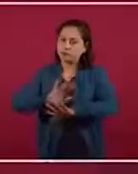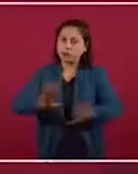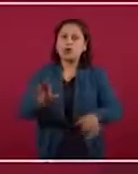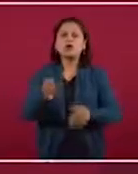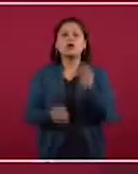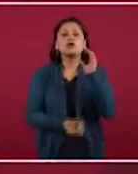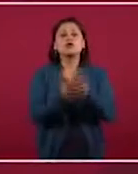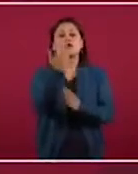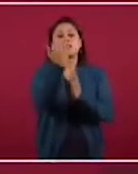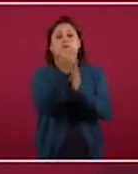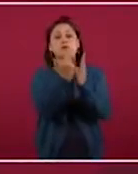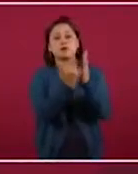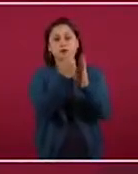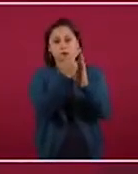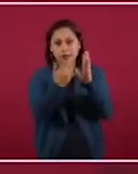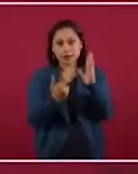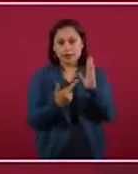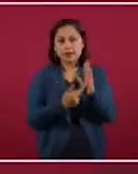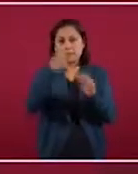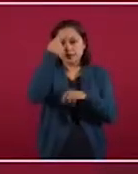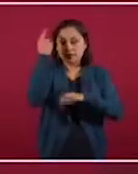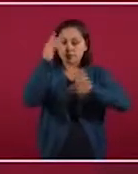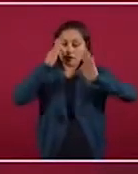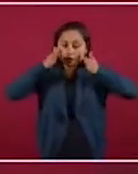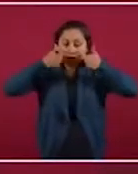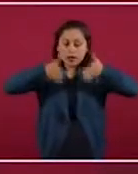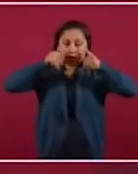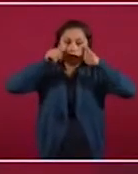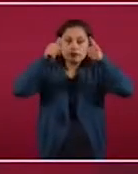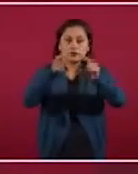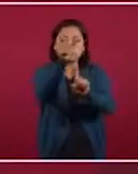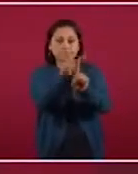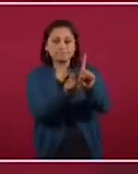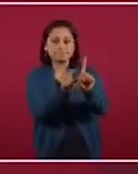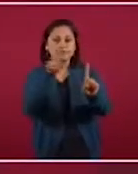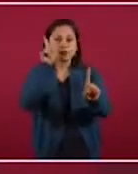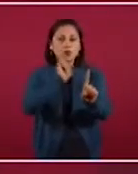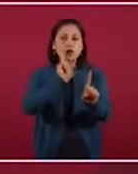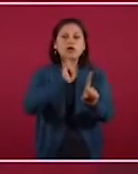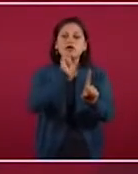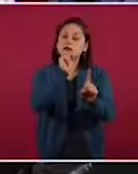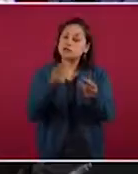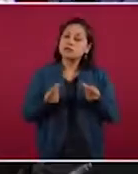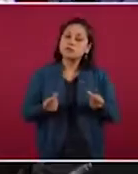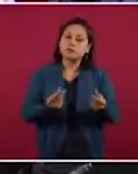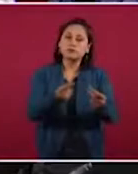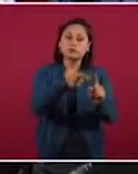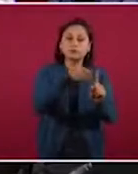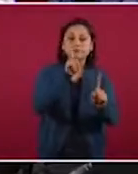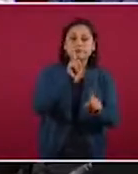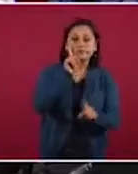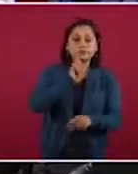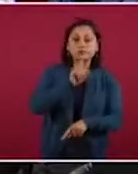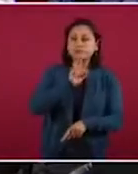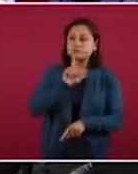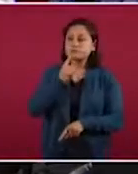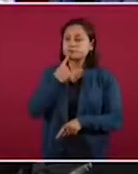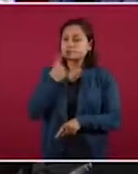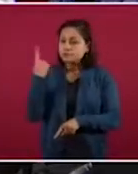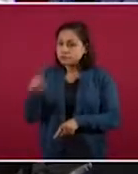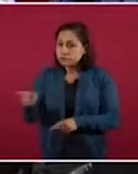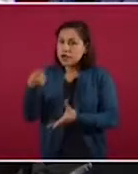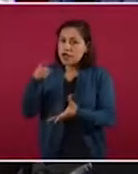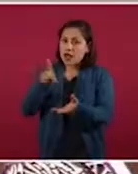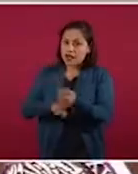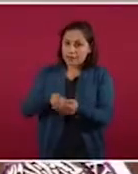actuación con perspectiva de género para la investigación y sustanciación de quejas y denuncias que ingresan a nuestra Secretaría y que servirá